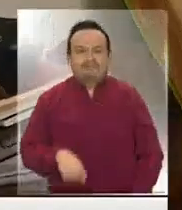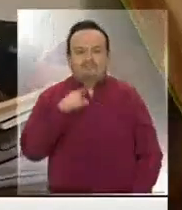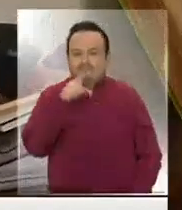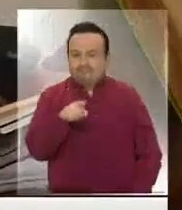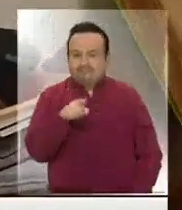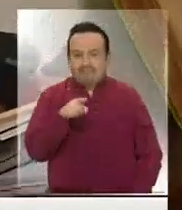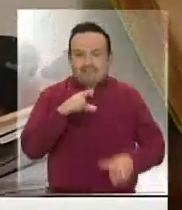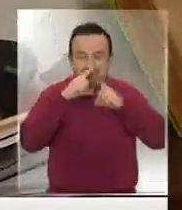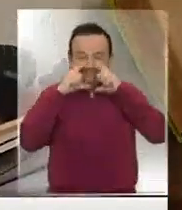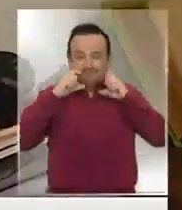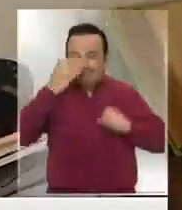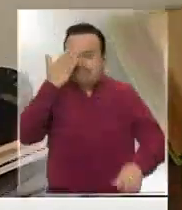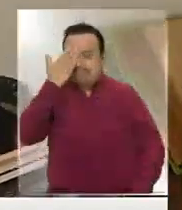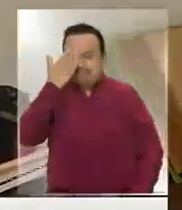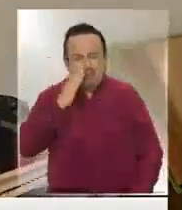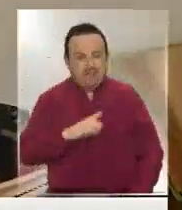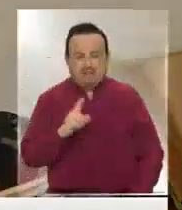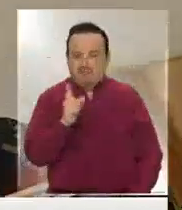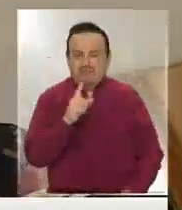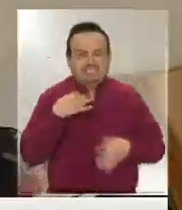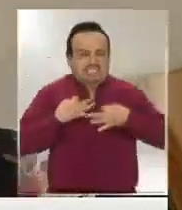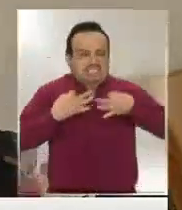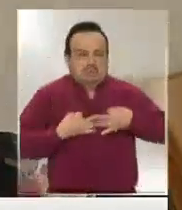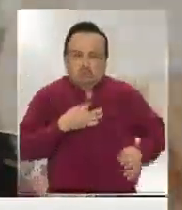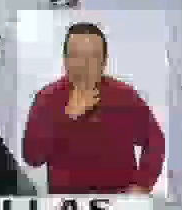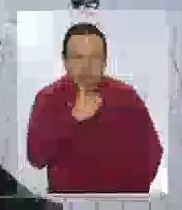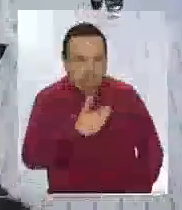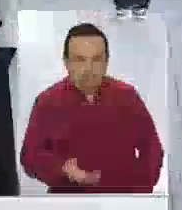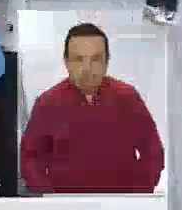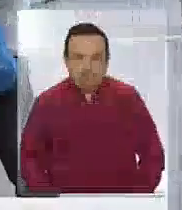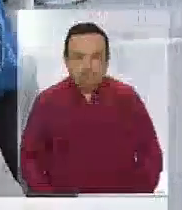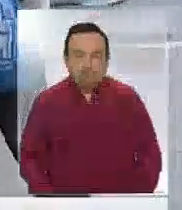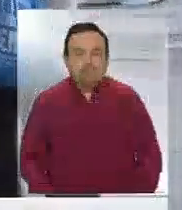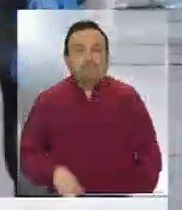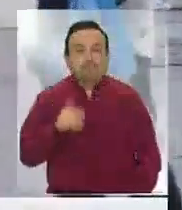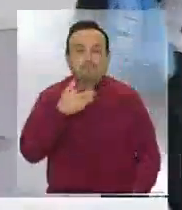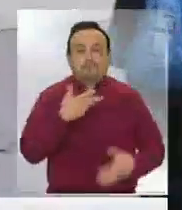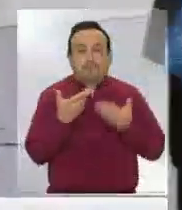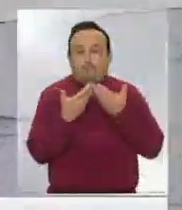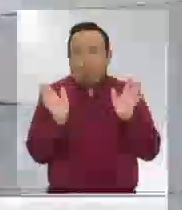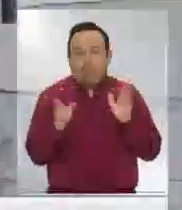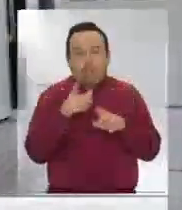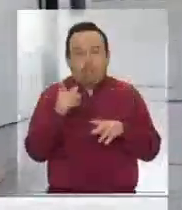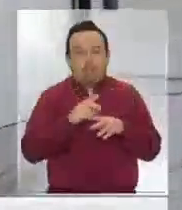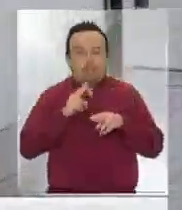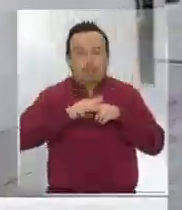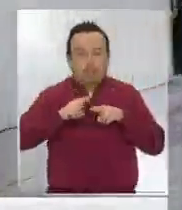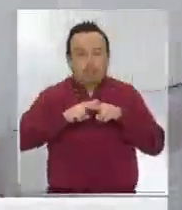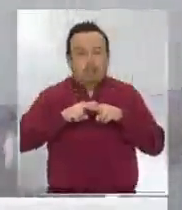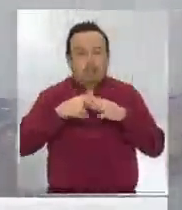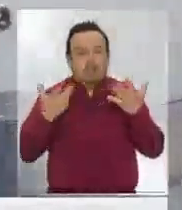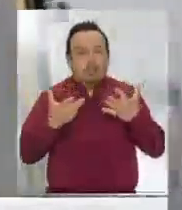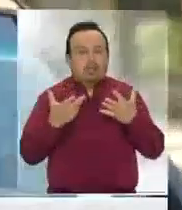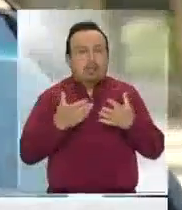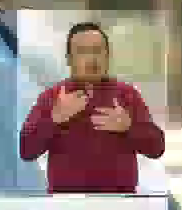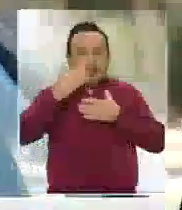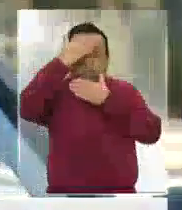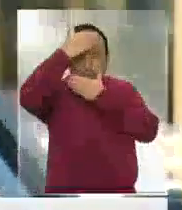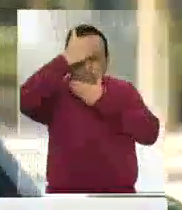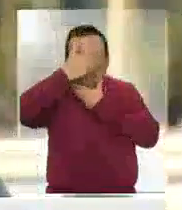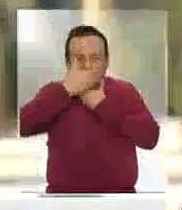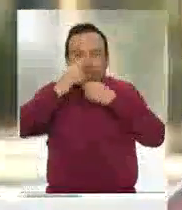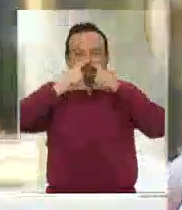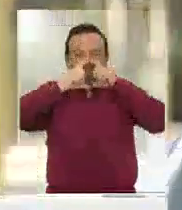de que esta mascarilla no ofrece ningún tipo de protección. Industrial o artesanal, la mascarilla gana terreno como medida